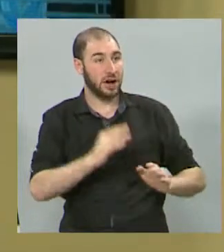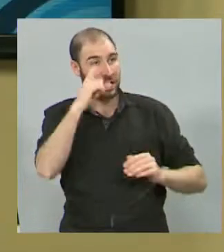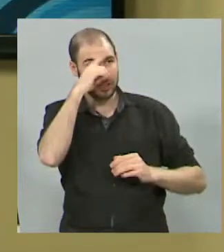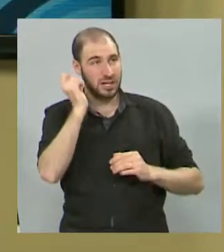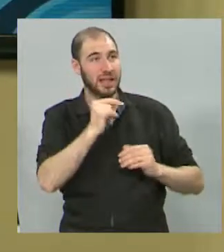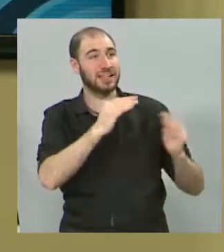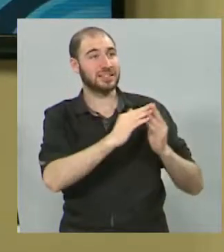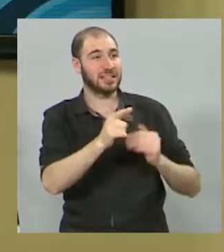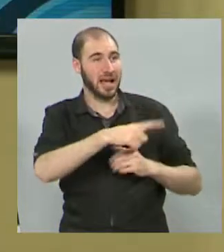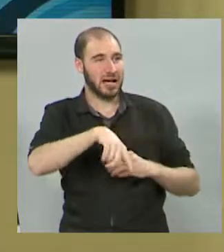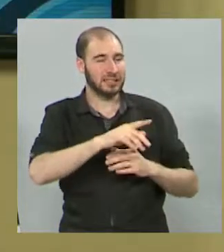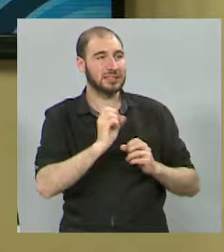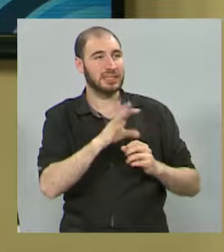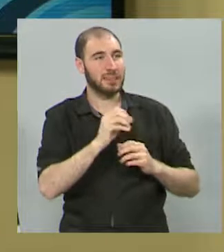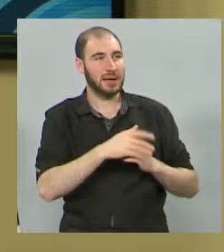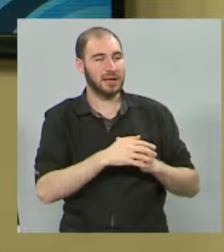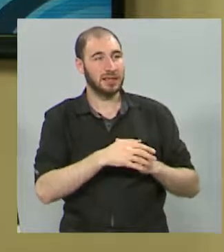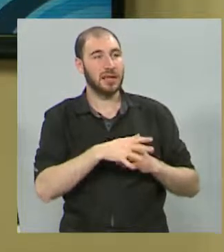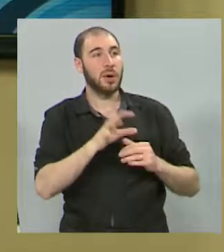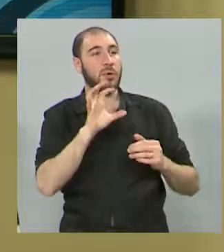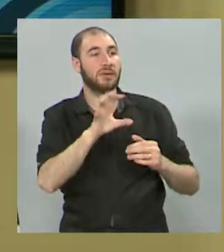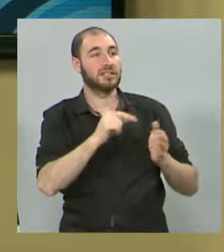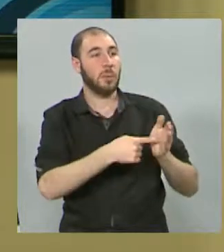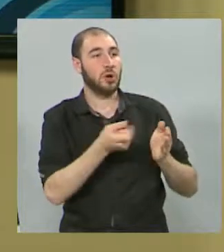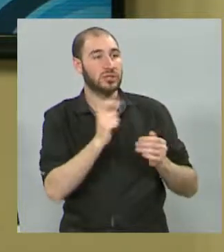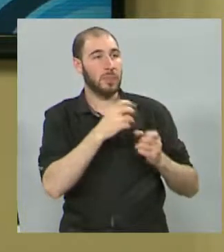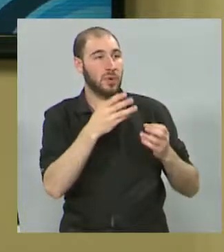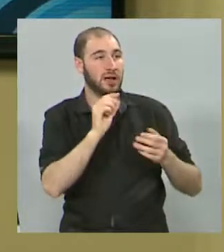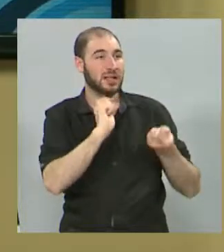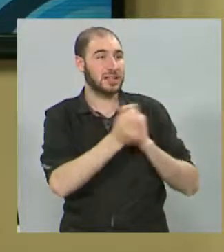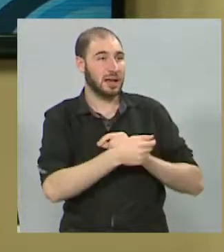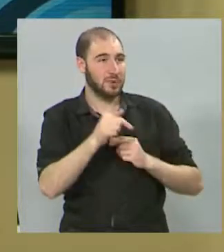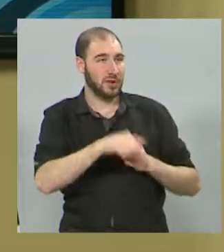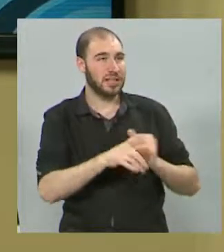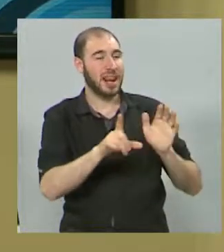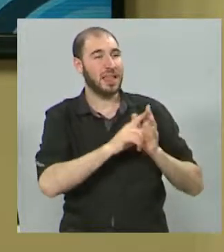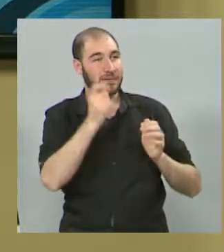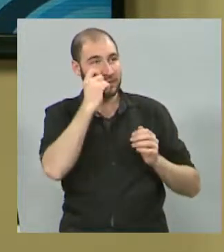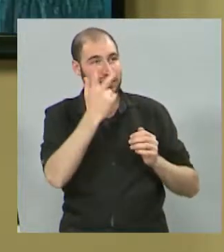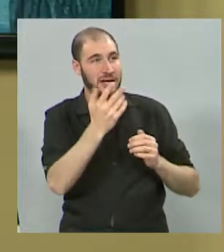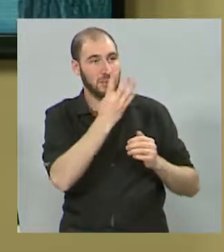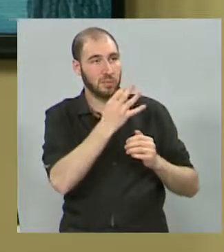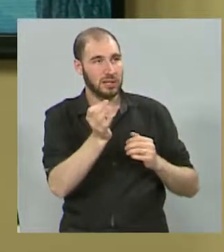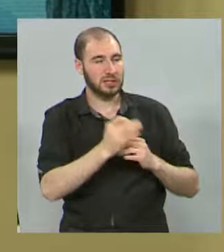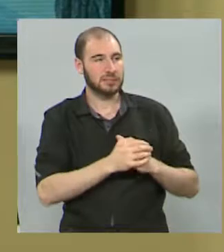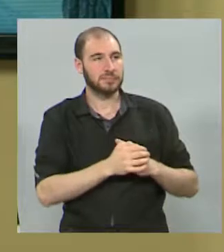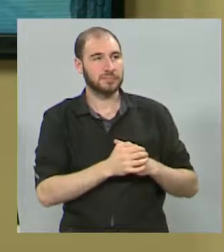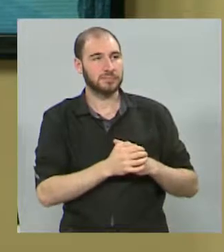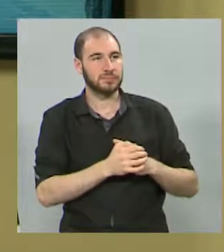nacional inmobiliario se ha denominado allí en la provincia de Buenos Aires por esta reforma de la ley 2340. Bueno, ¿y cómo